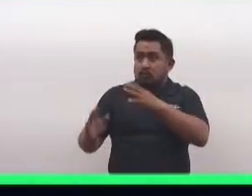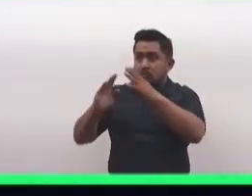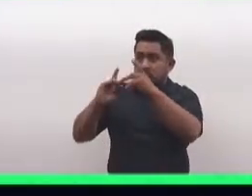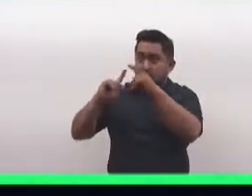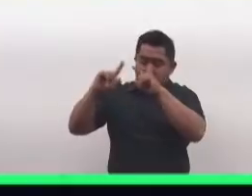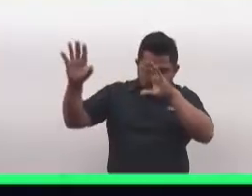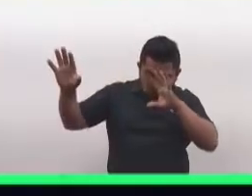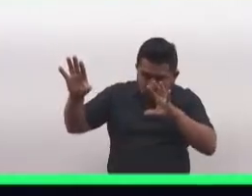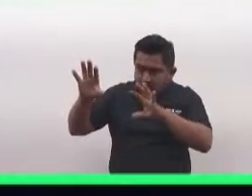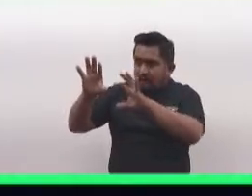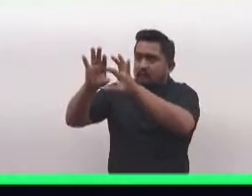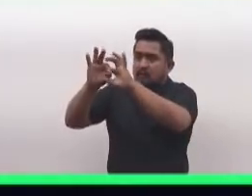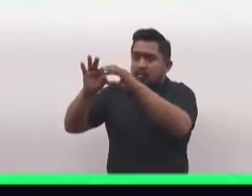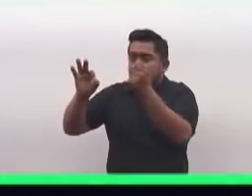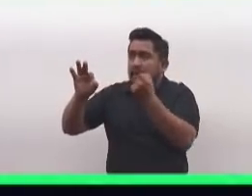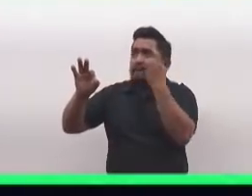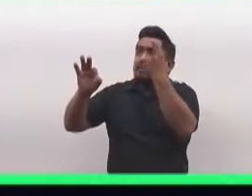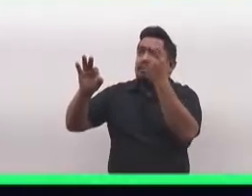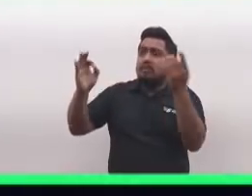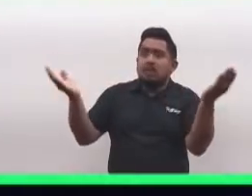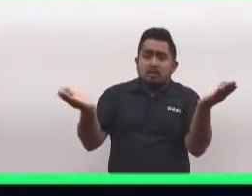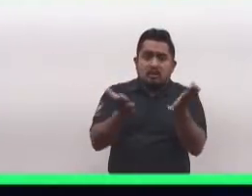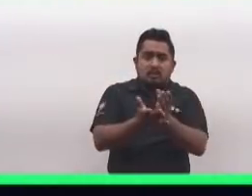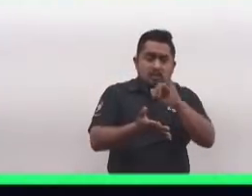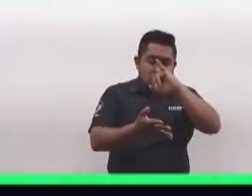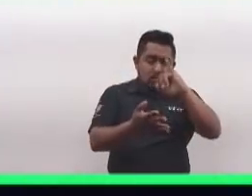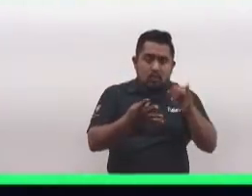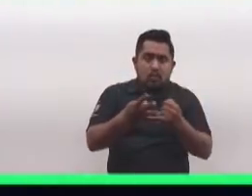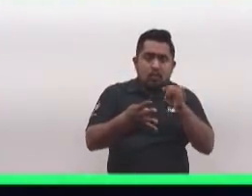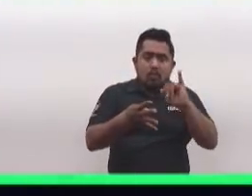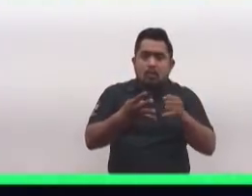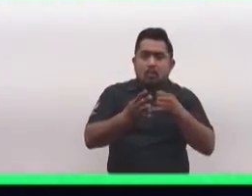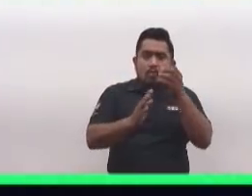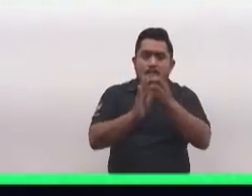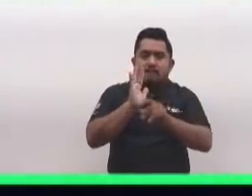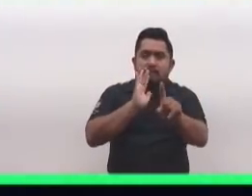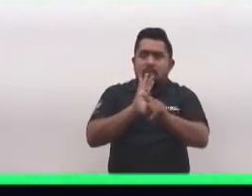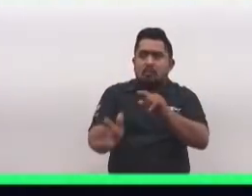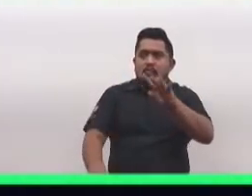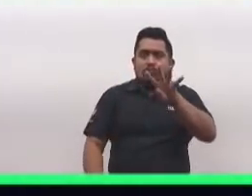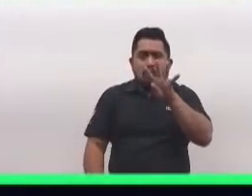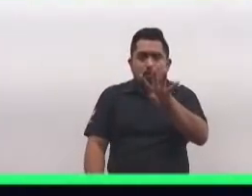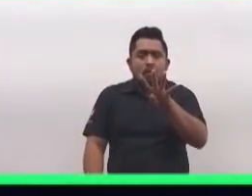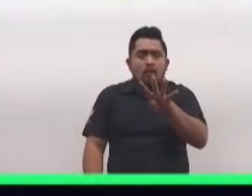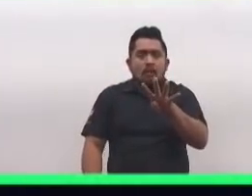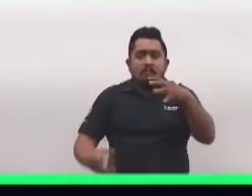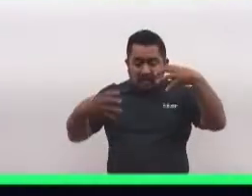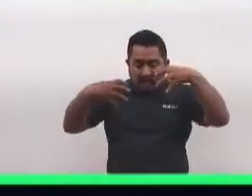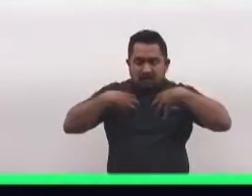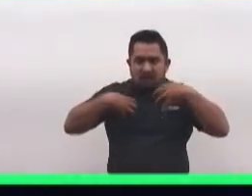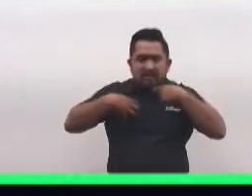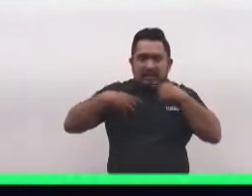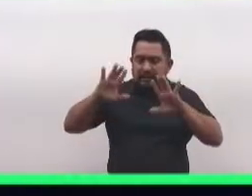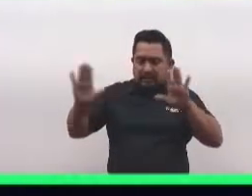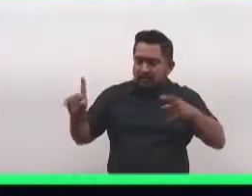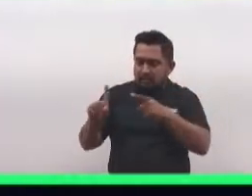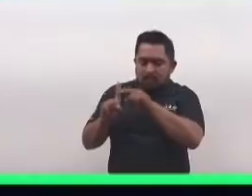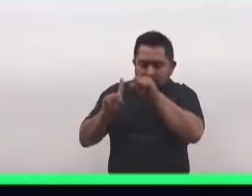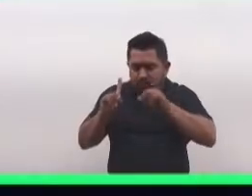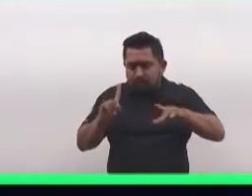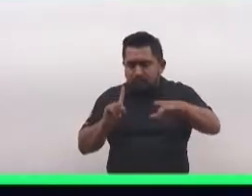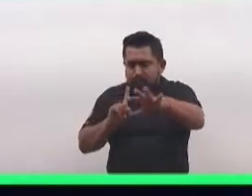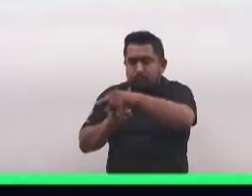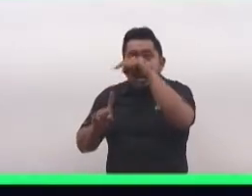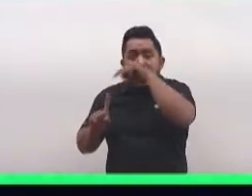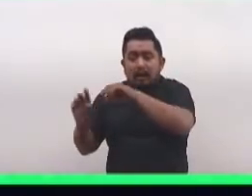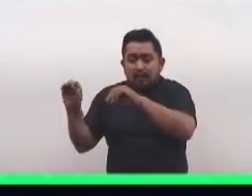dios podemos entender que lo que dice juan 14 en él estaba la vida y la vida era la luz de los hombres se cumplen cada